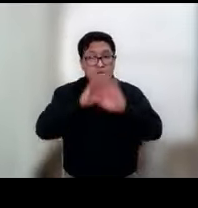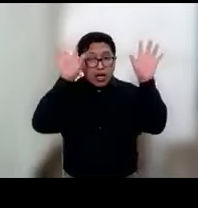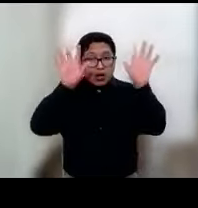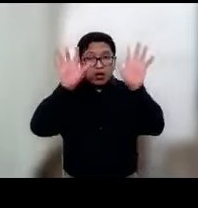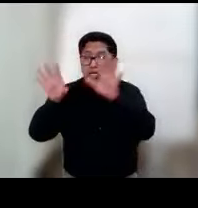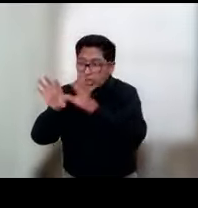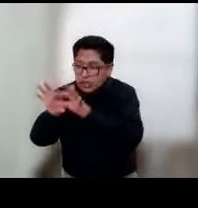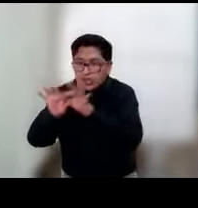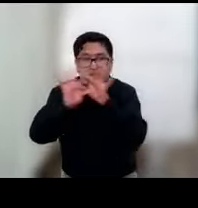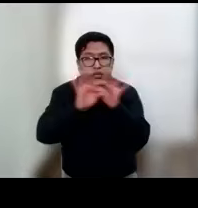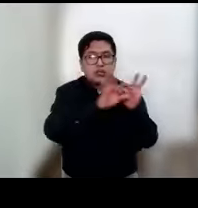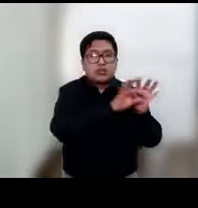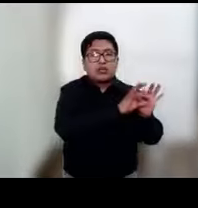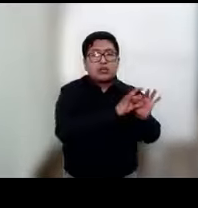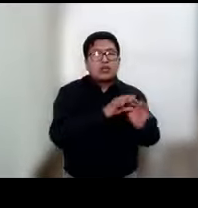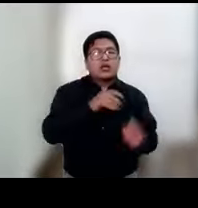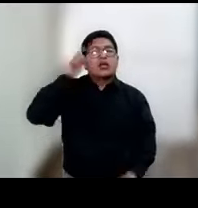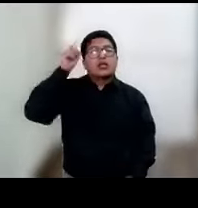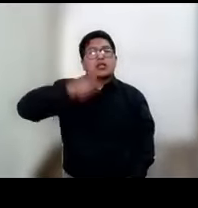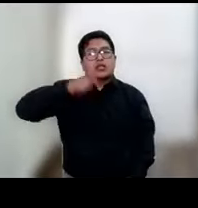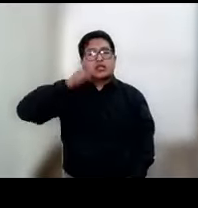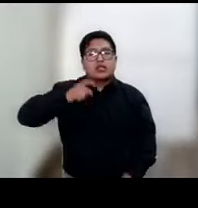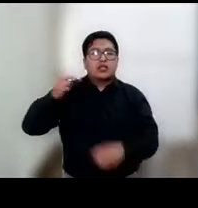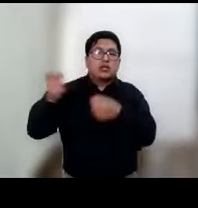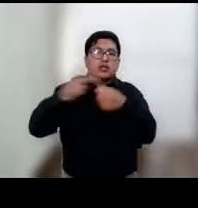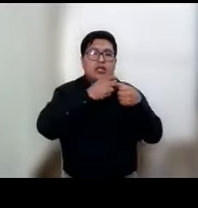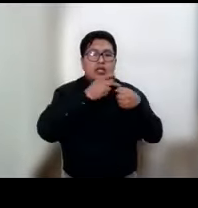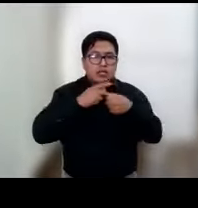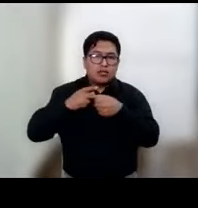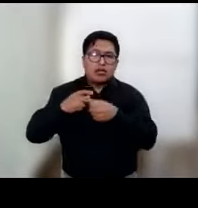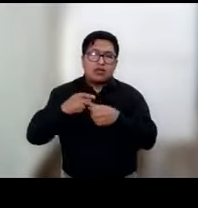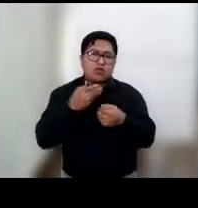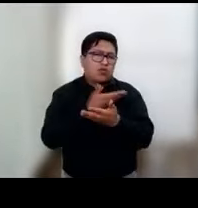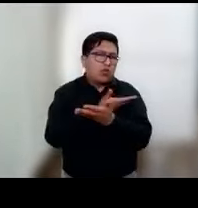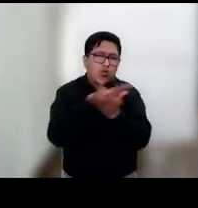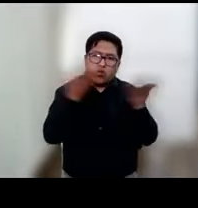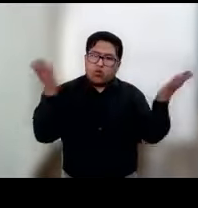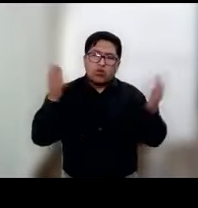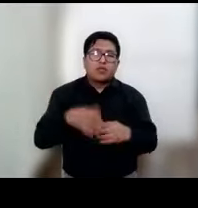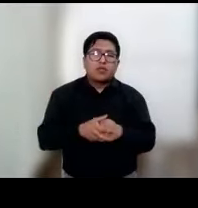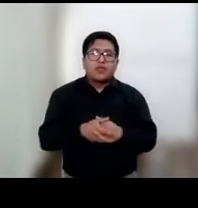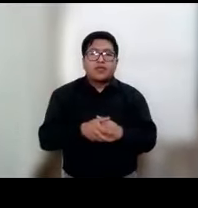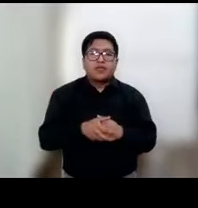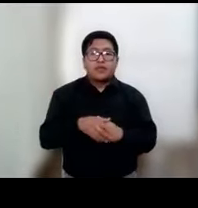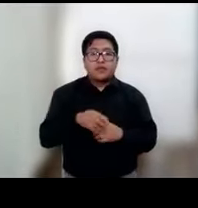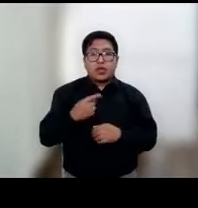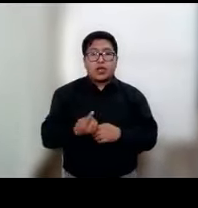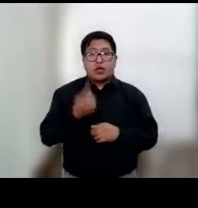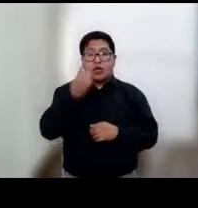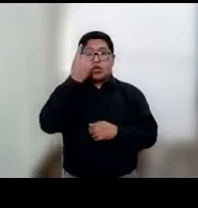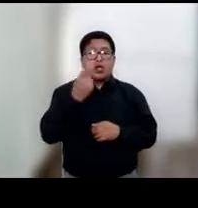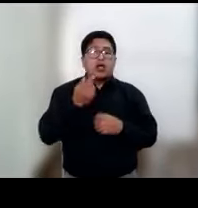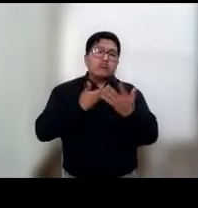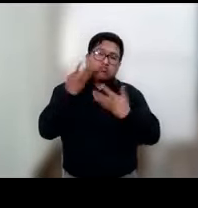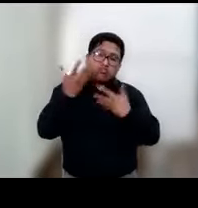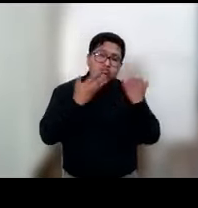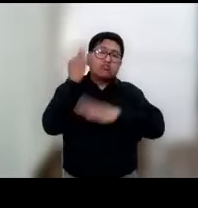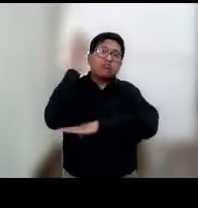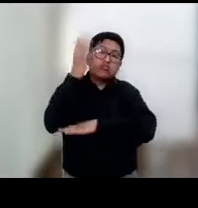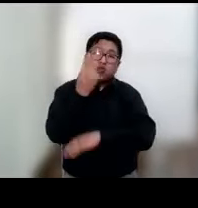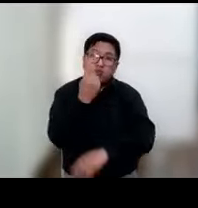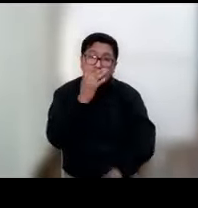obviamente que necesitamos la participación de todas y todos no solamente en estos espacios de escucharnos sino